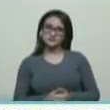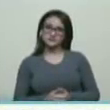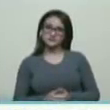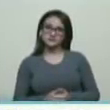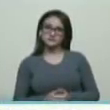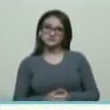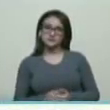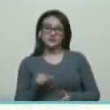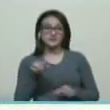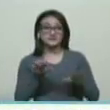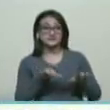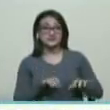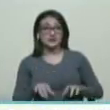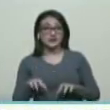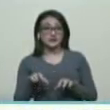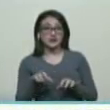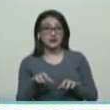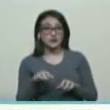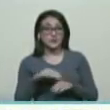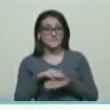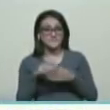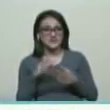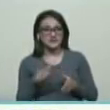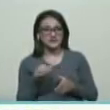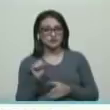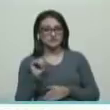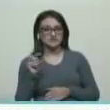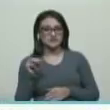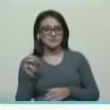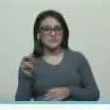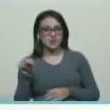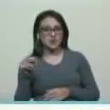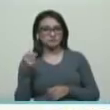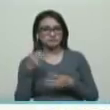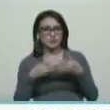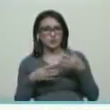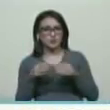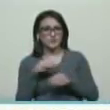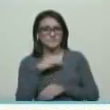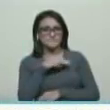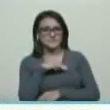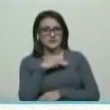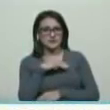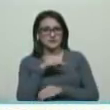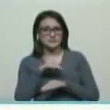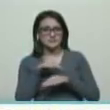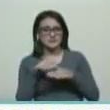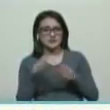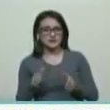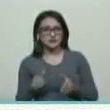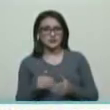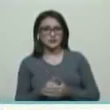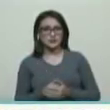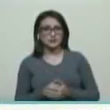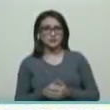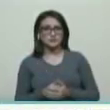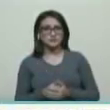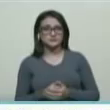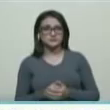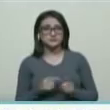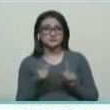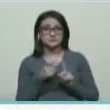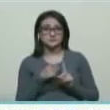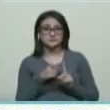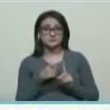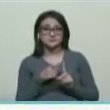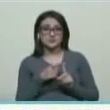al secretario ejecutivo, el ministro Simón Serpa, los demás ministros del gabinete. Y en primer